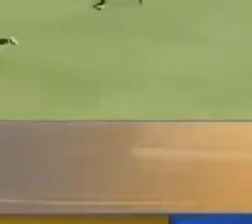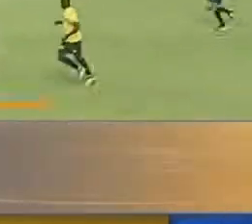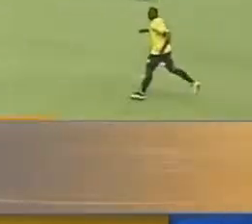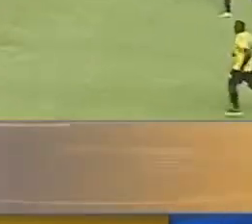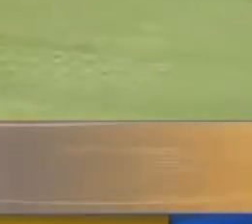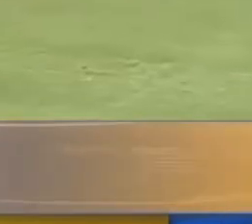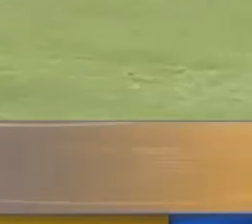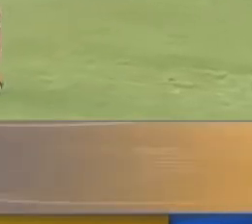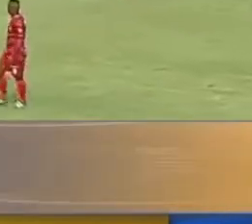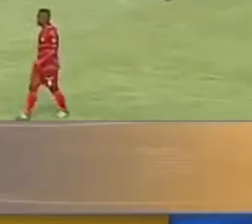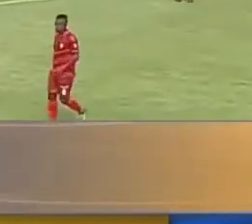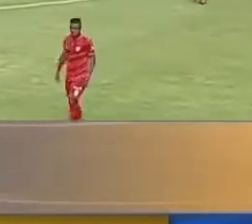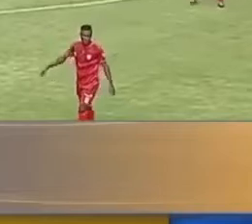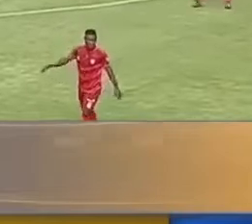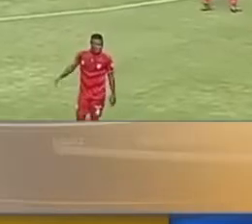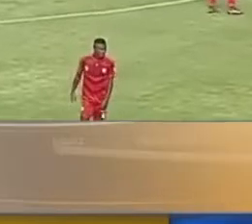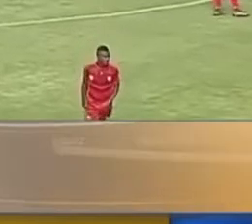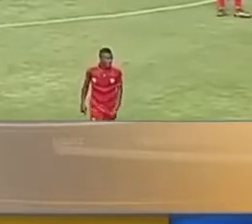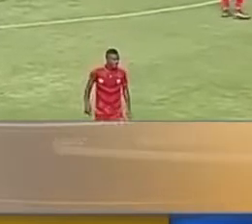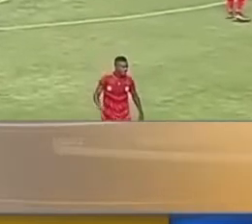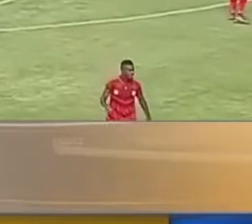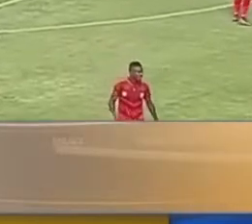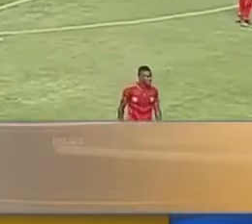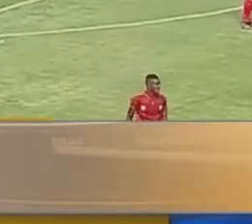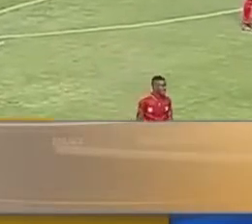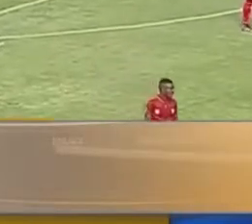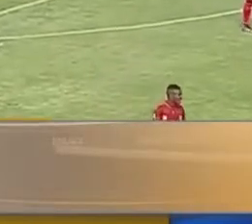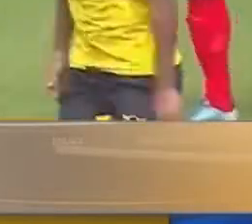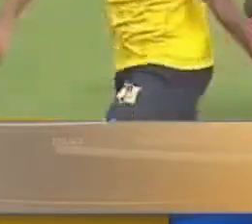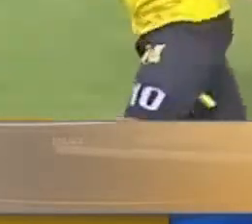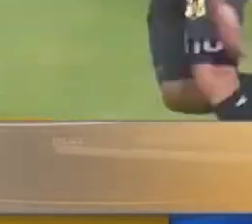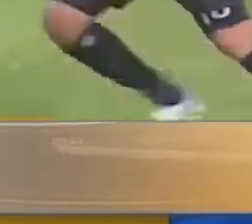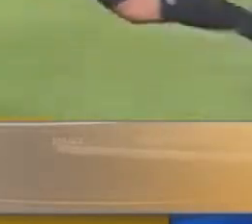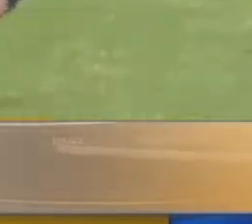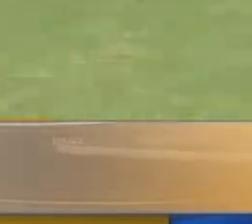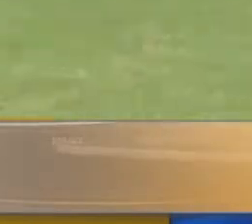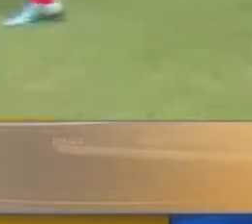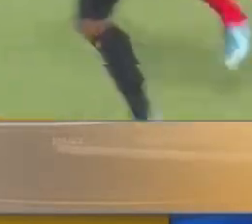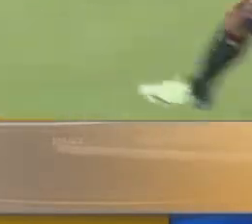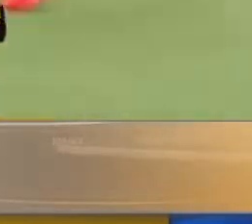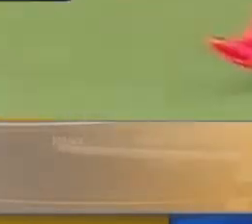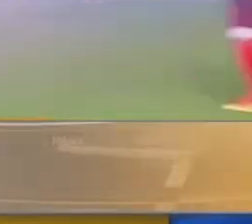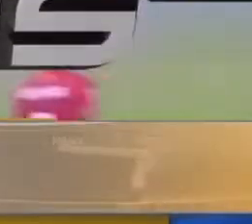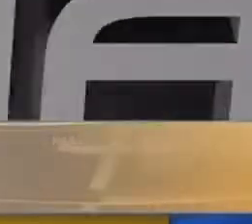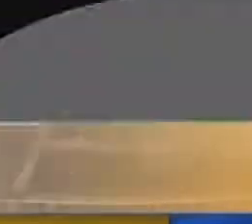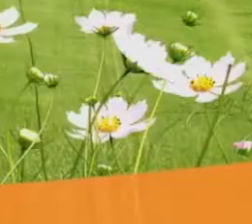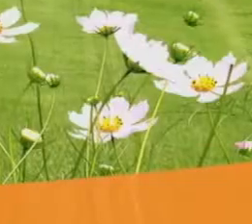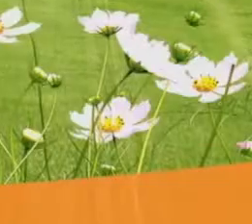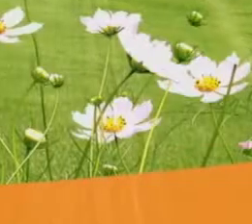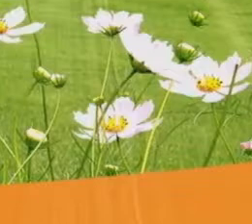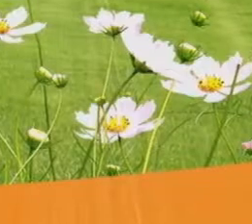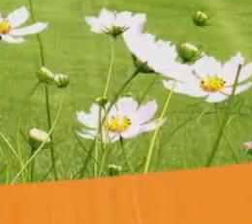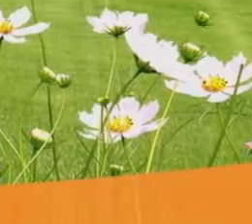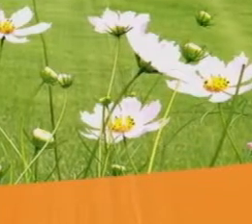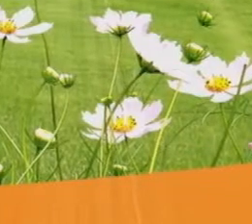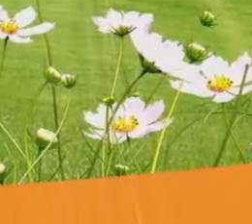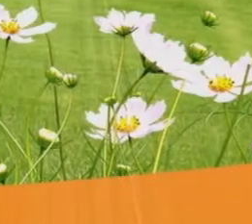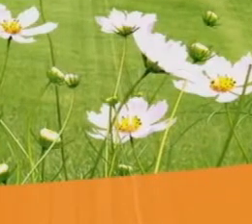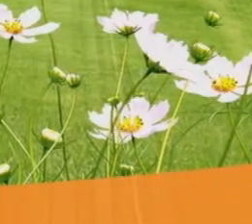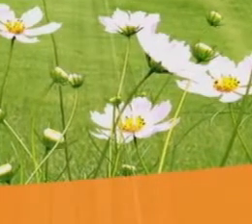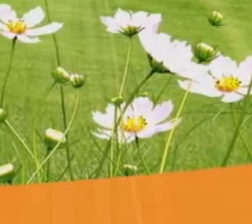deportes, Alianza Petrolera se metió en la pelea y busca llegar a los cuadrangulares finales de la Liga Águila 2. Con el